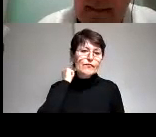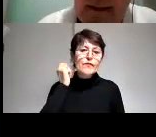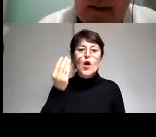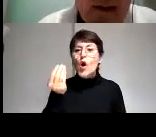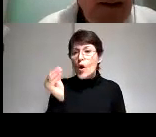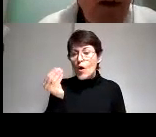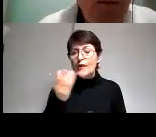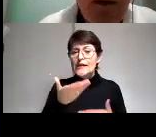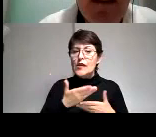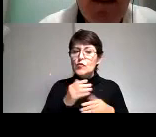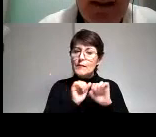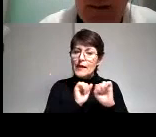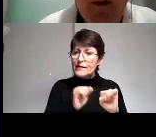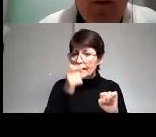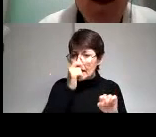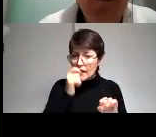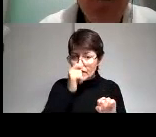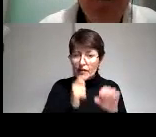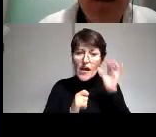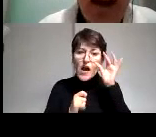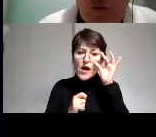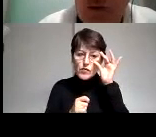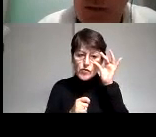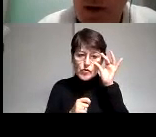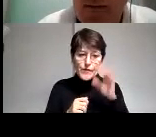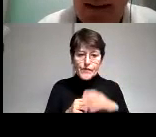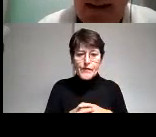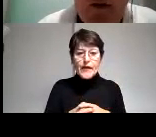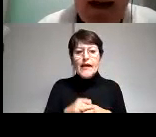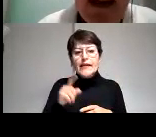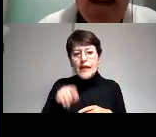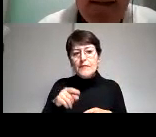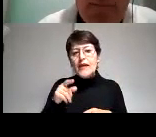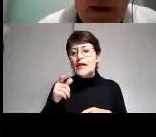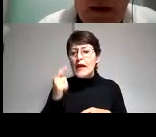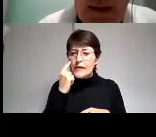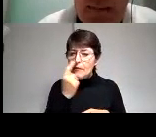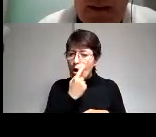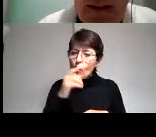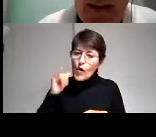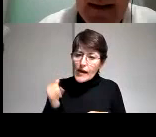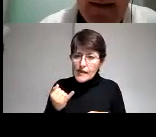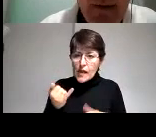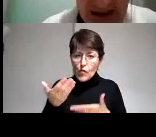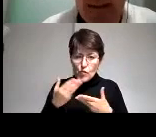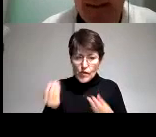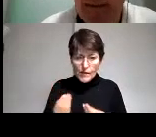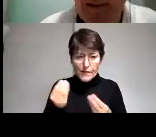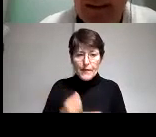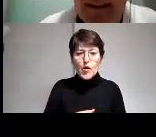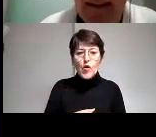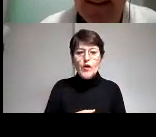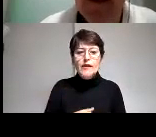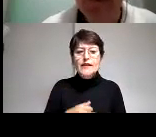previene la aparición de resfriados comunes, algún subtipo mejora la fatiga ocular, mejora los eczemas, eficaz en